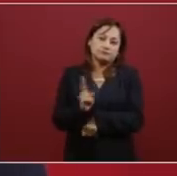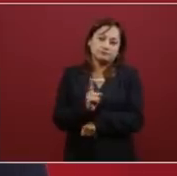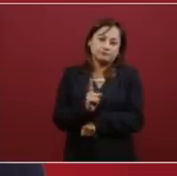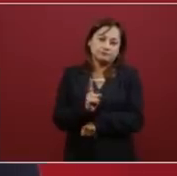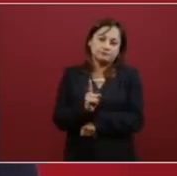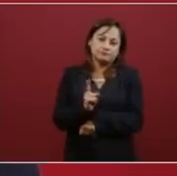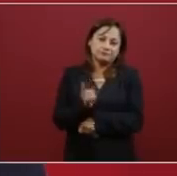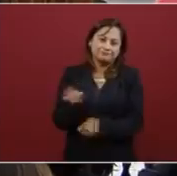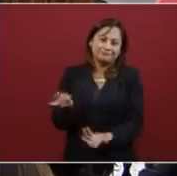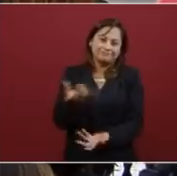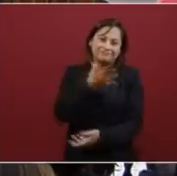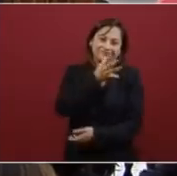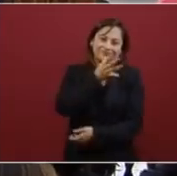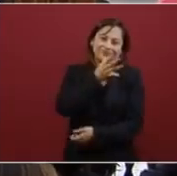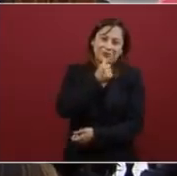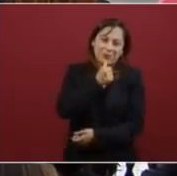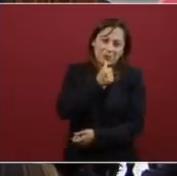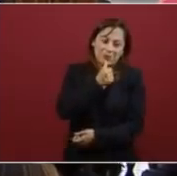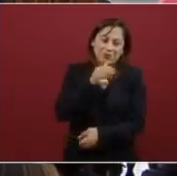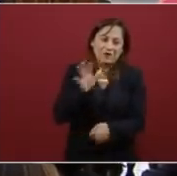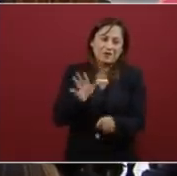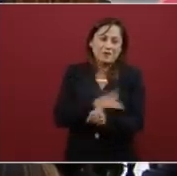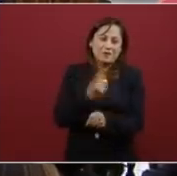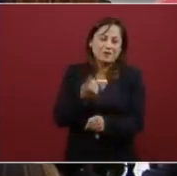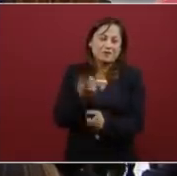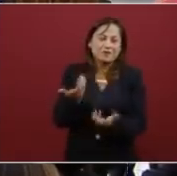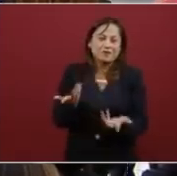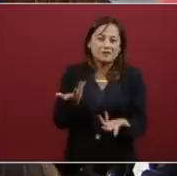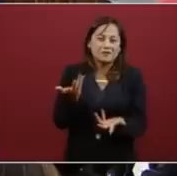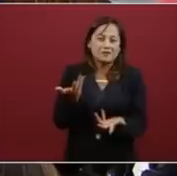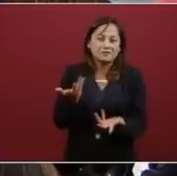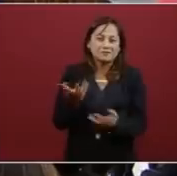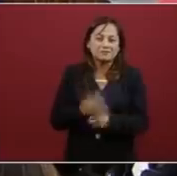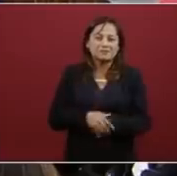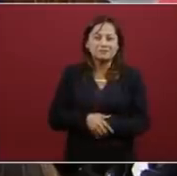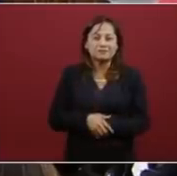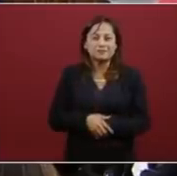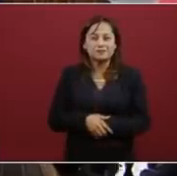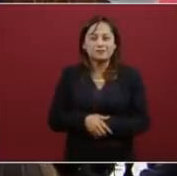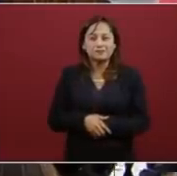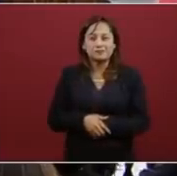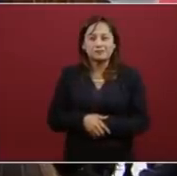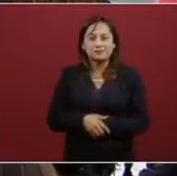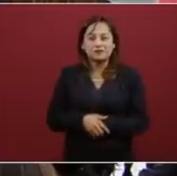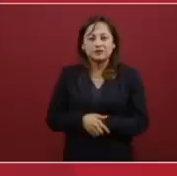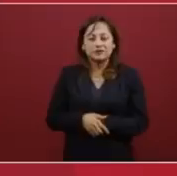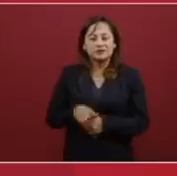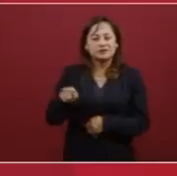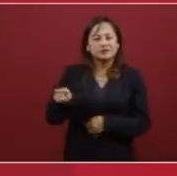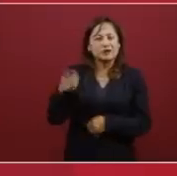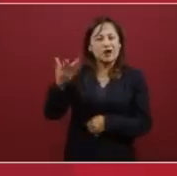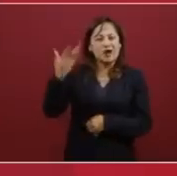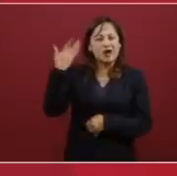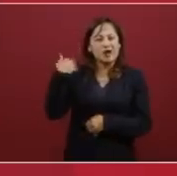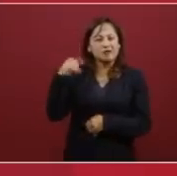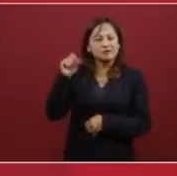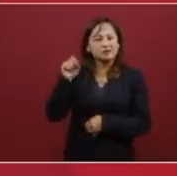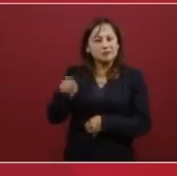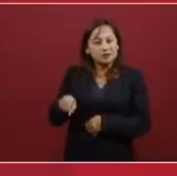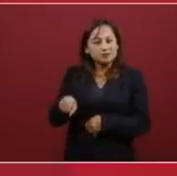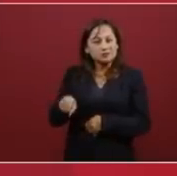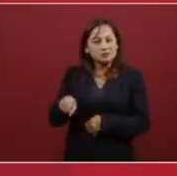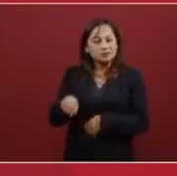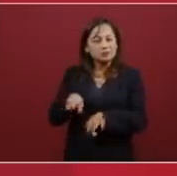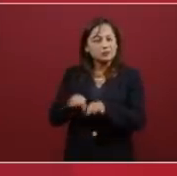por cuestiones no solo de conflicto de intereses, sino por